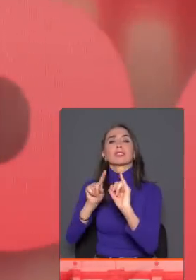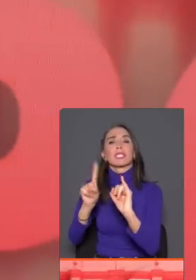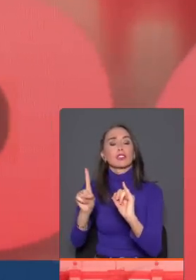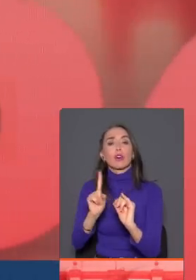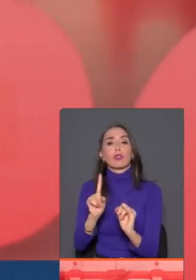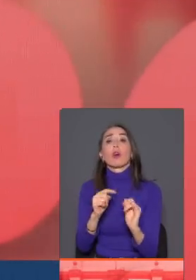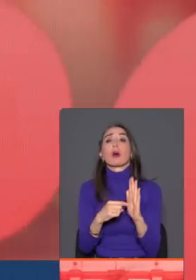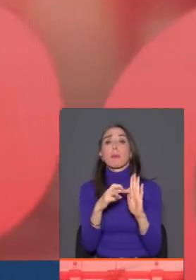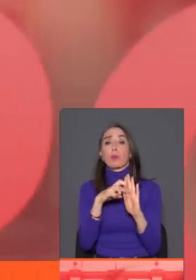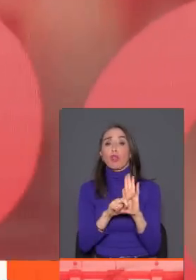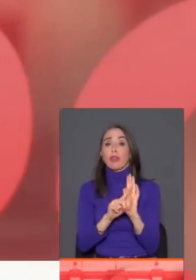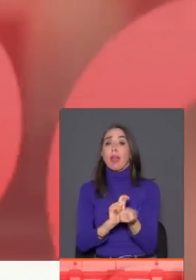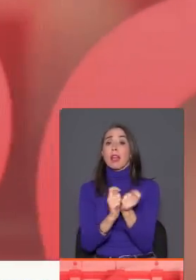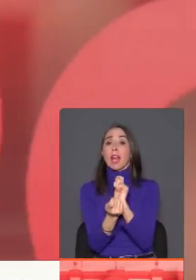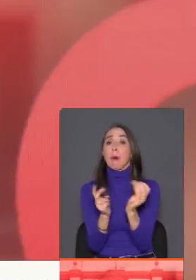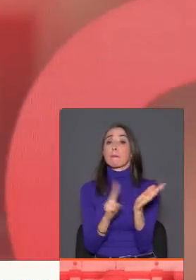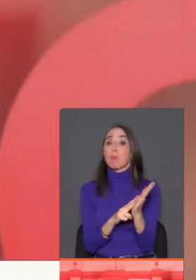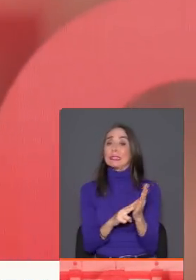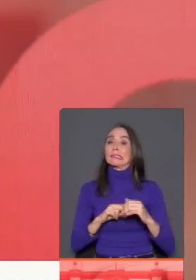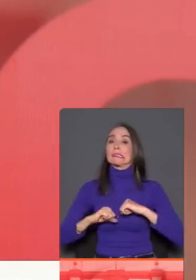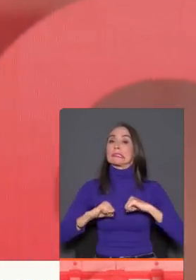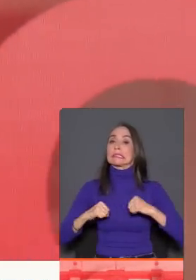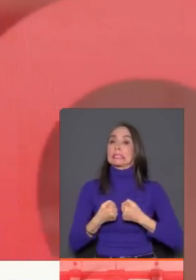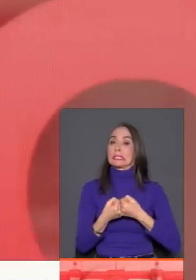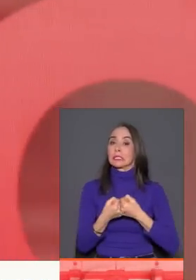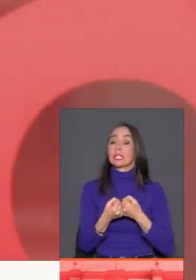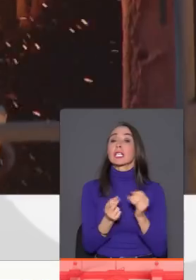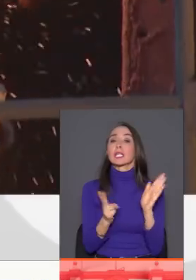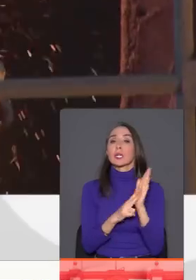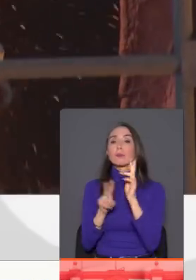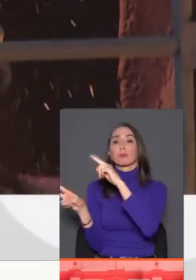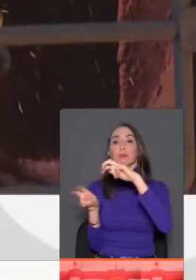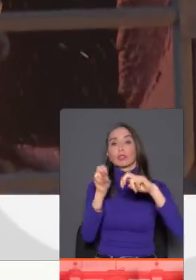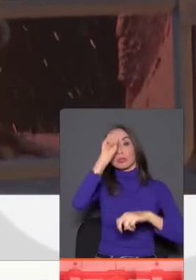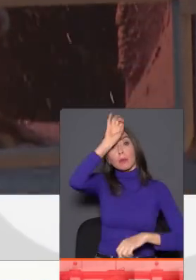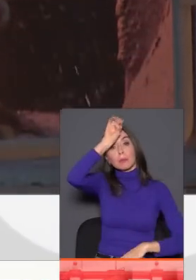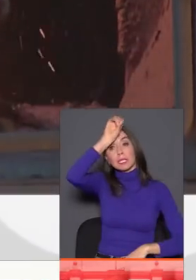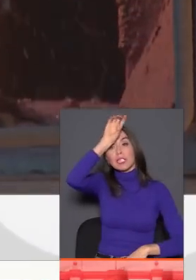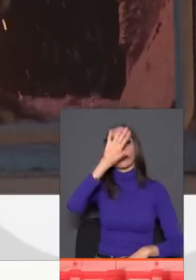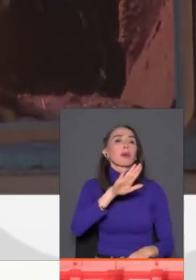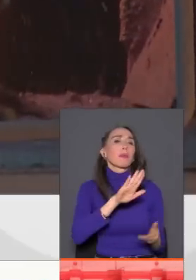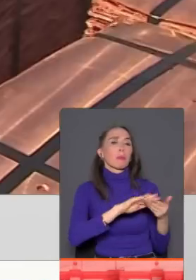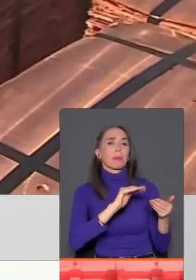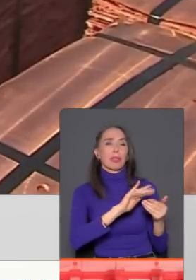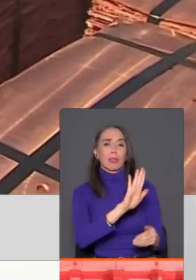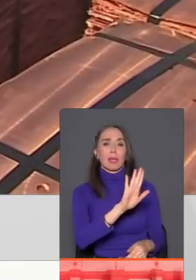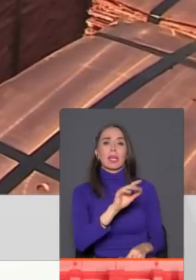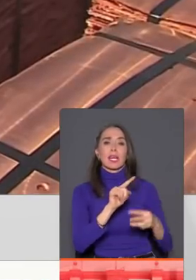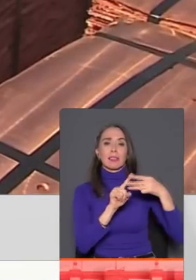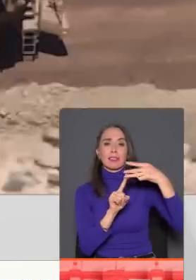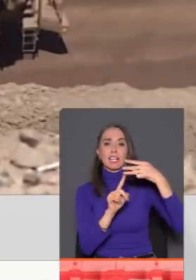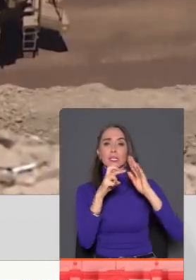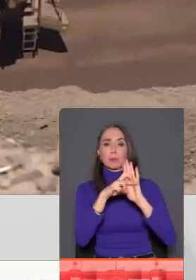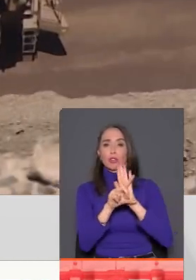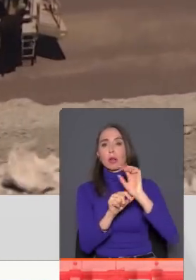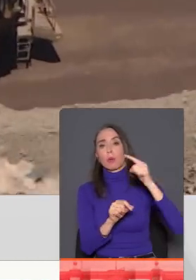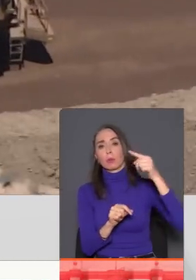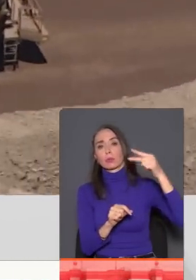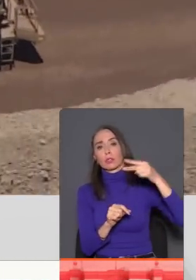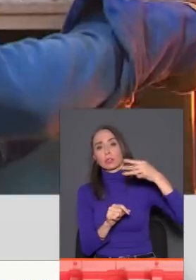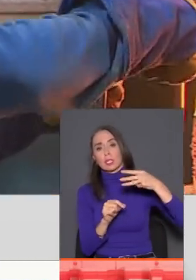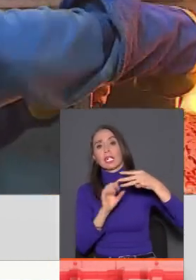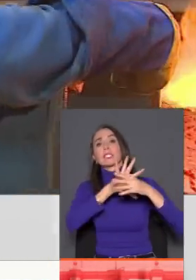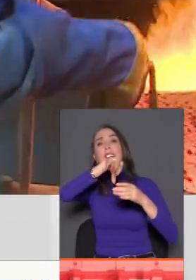genera atención y en particular el royalty minero porque una declaración perdón ahí van tres proyectos en la reforma tributaria